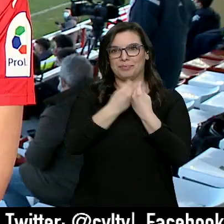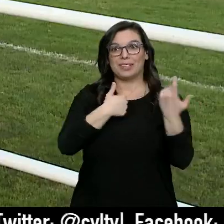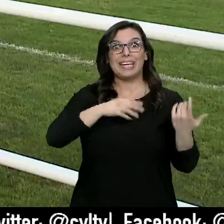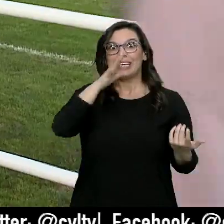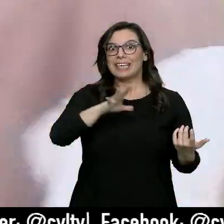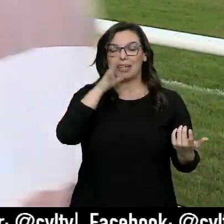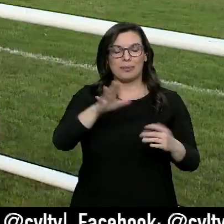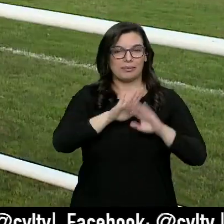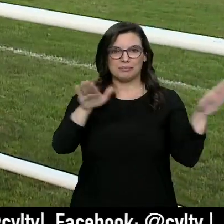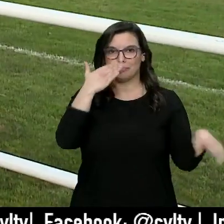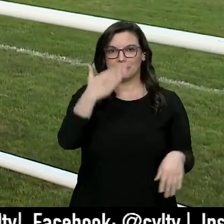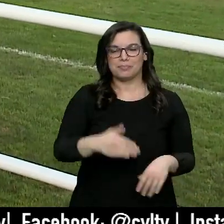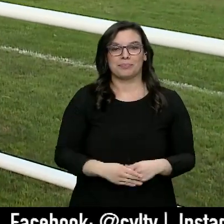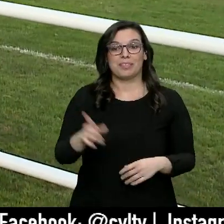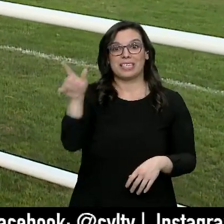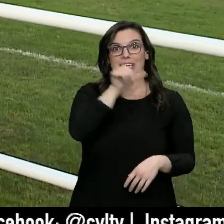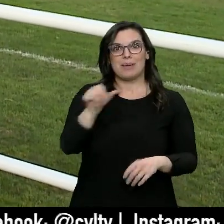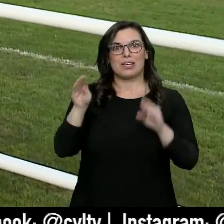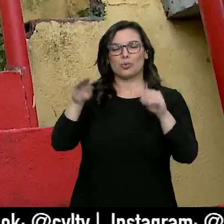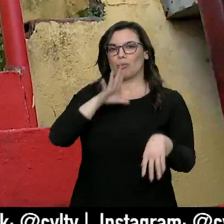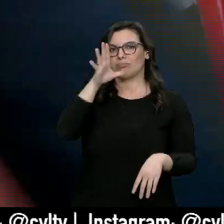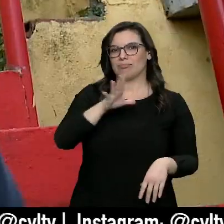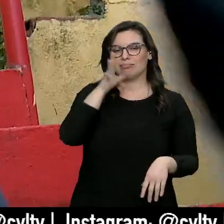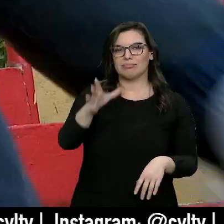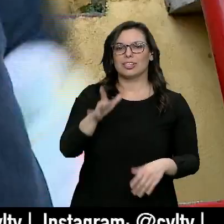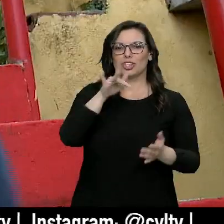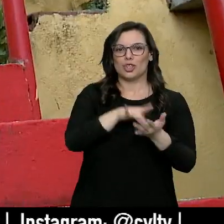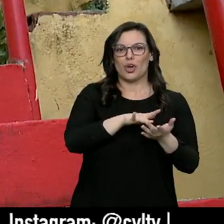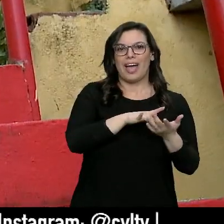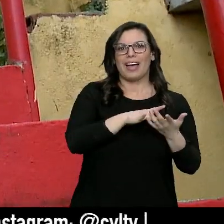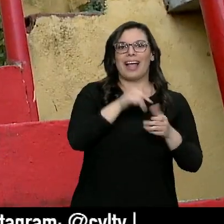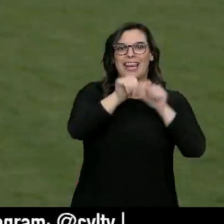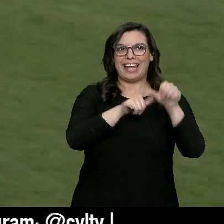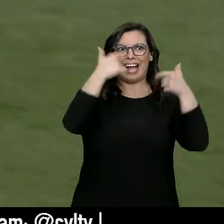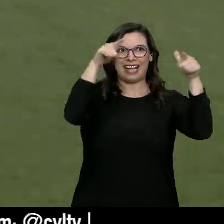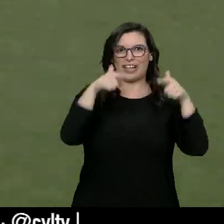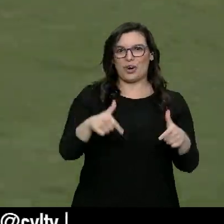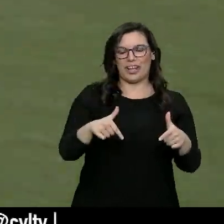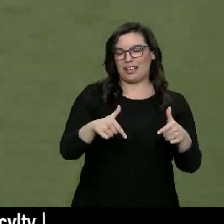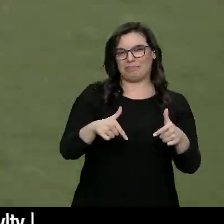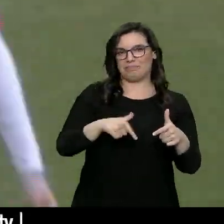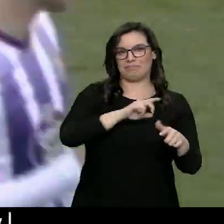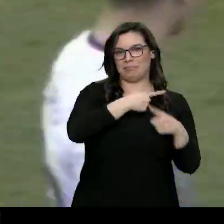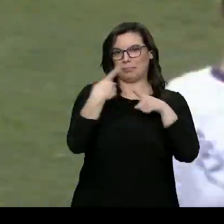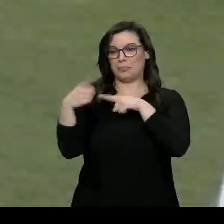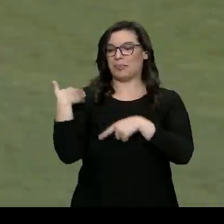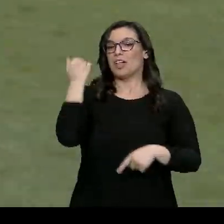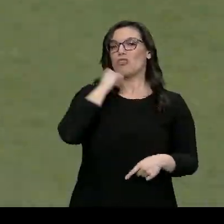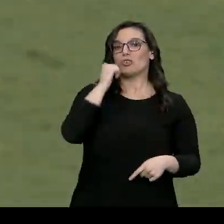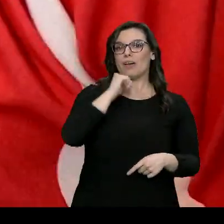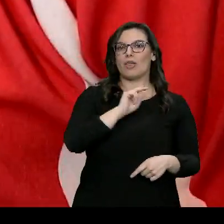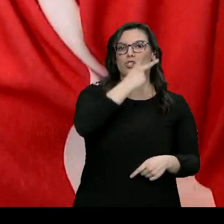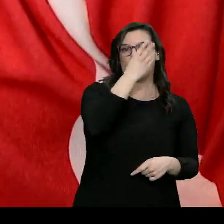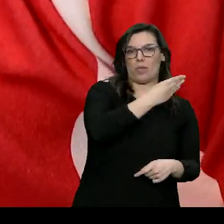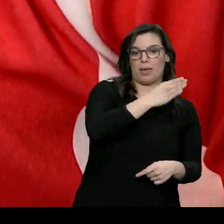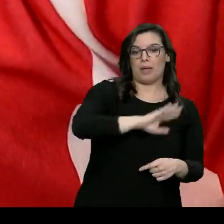macho, la verdad. La suya ha sido una semana fantástica en la que ha pasado por varias categorías en tiempo récord. Hace 2 sábados jugaba en Segunda B con el Promesas